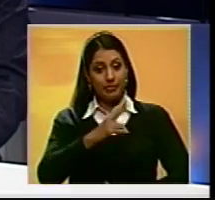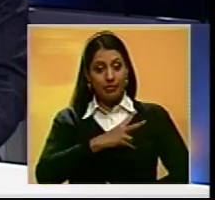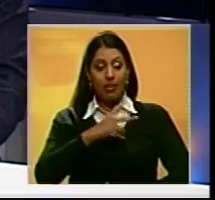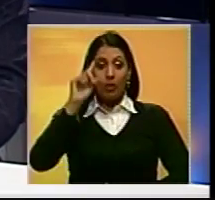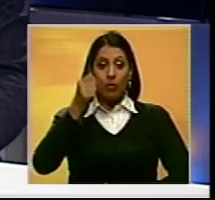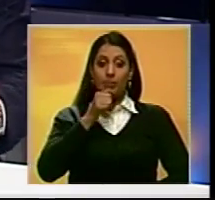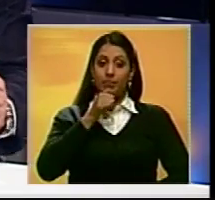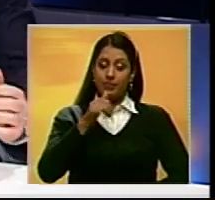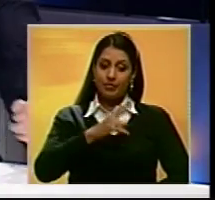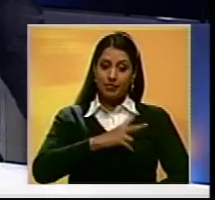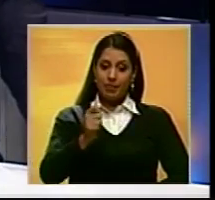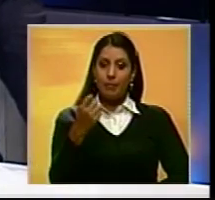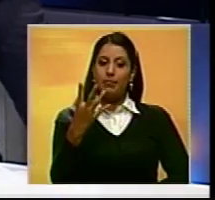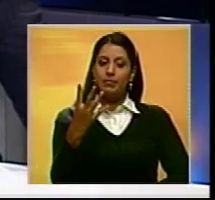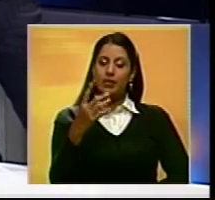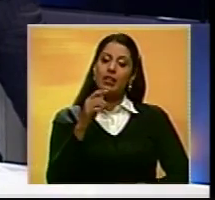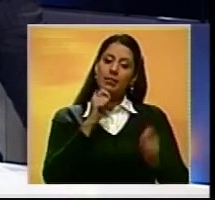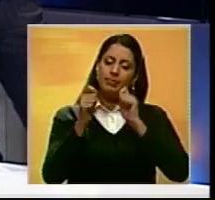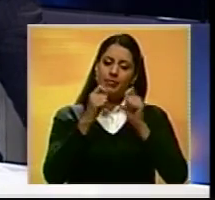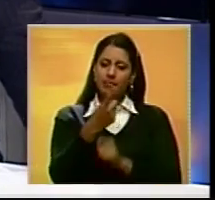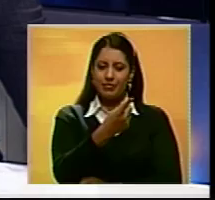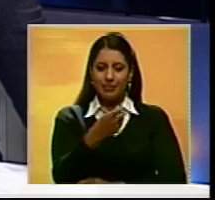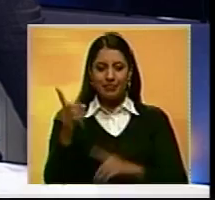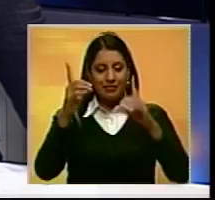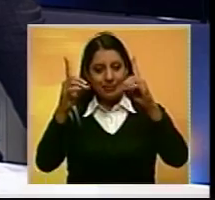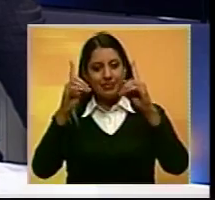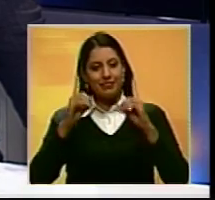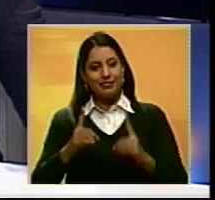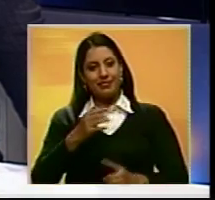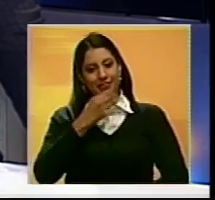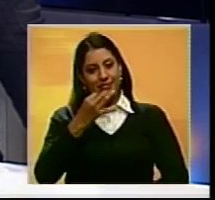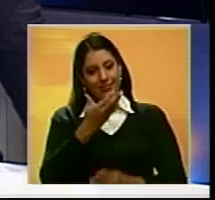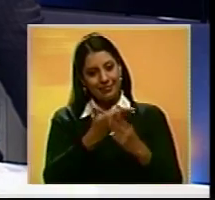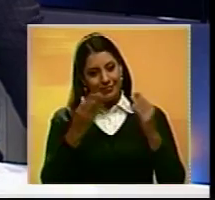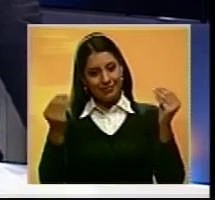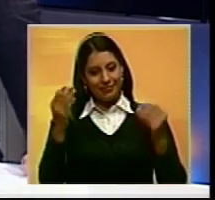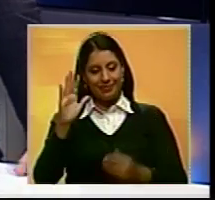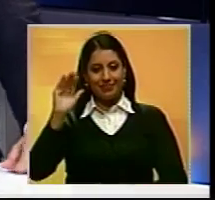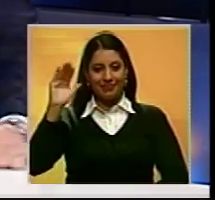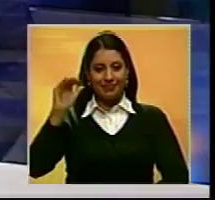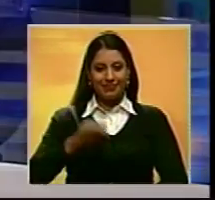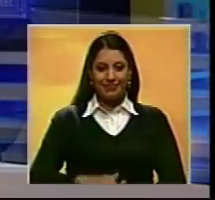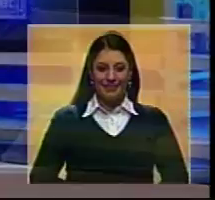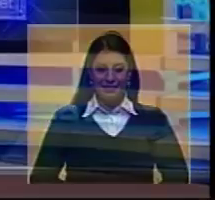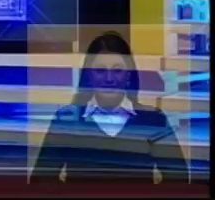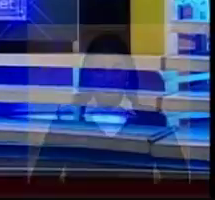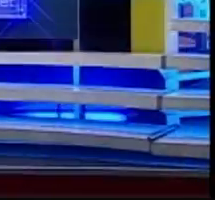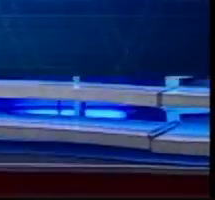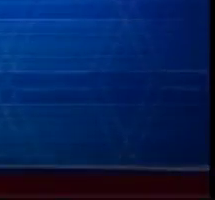emisión. Recuerden, Noticiero Venevisión Canal 4 reporta y ustedes deciden. Buenas tardes para todos.